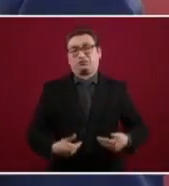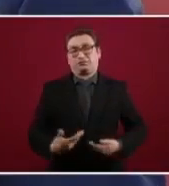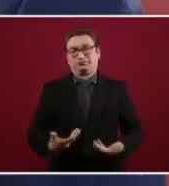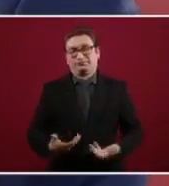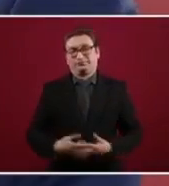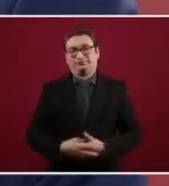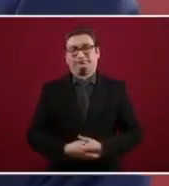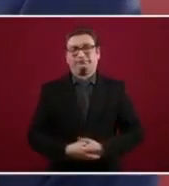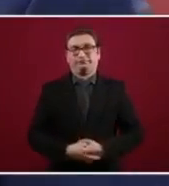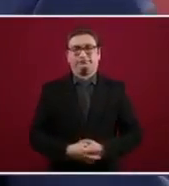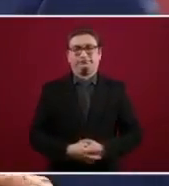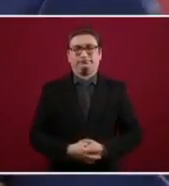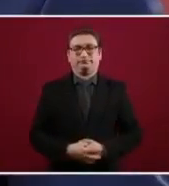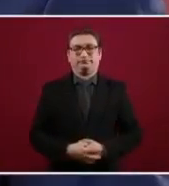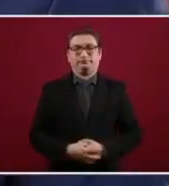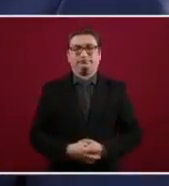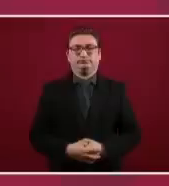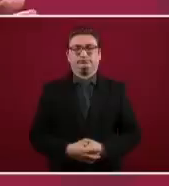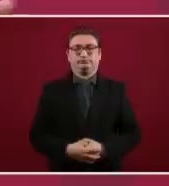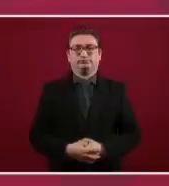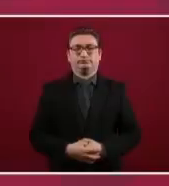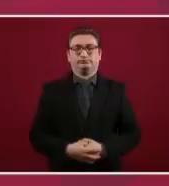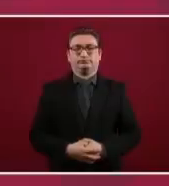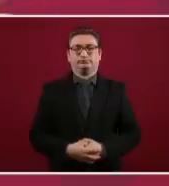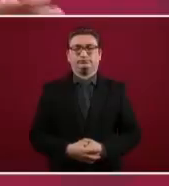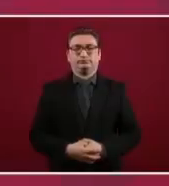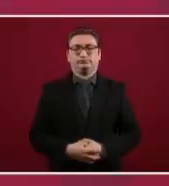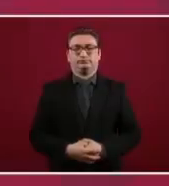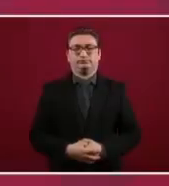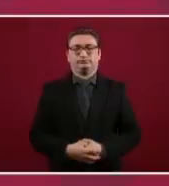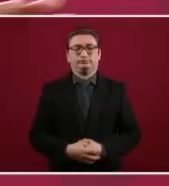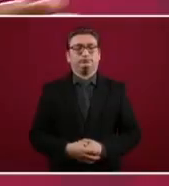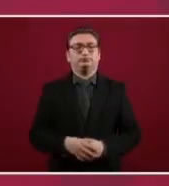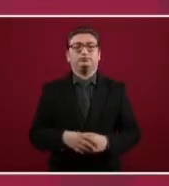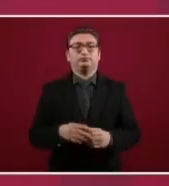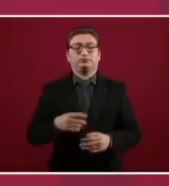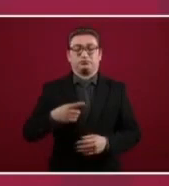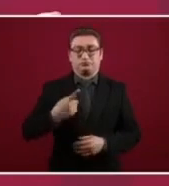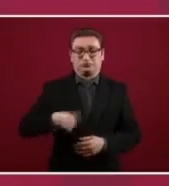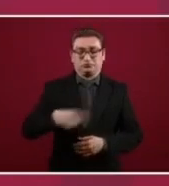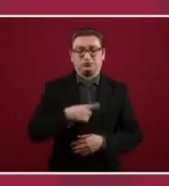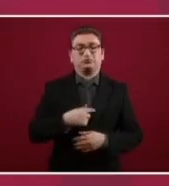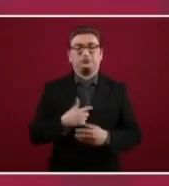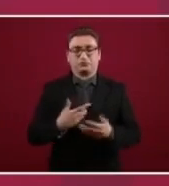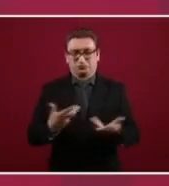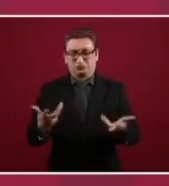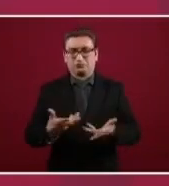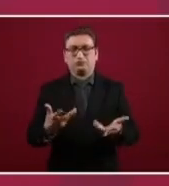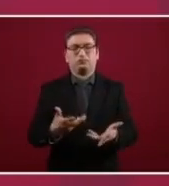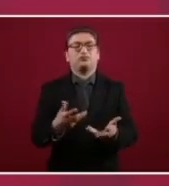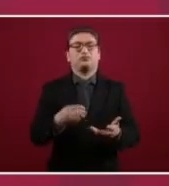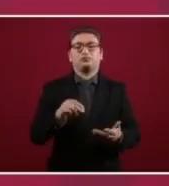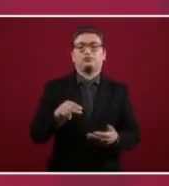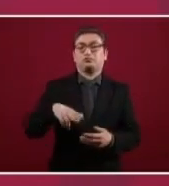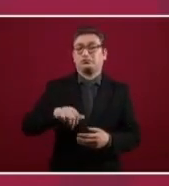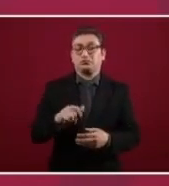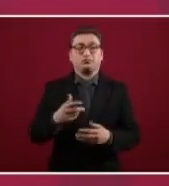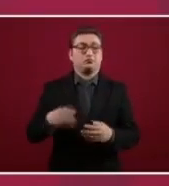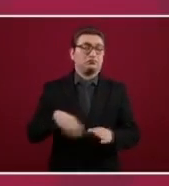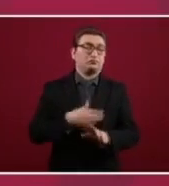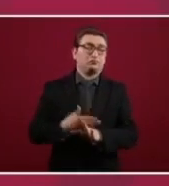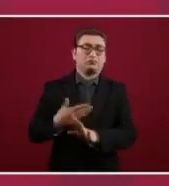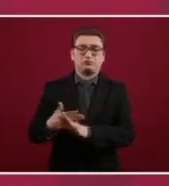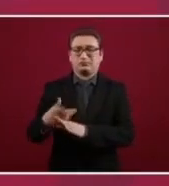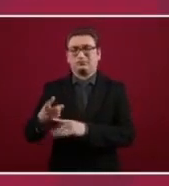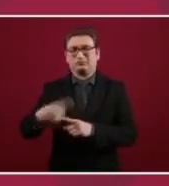y todo lo que tiene que ver con nuestro movimiento cuestionado desde